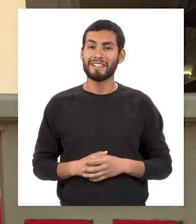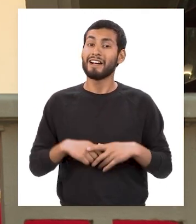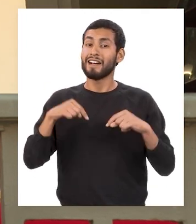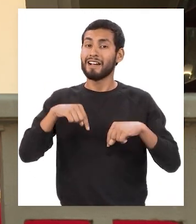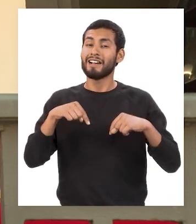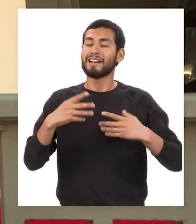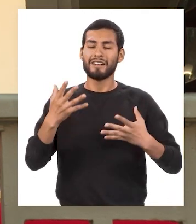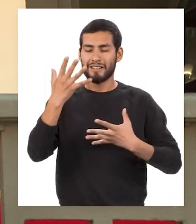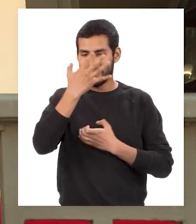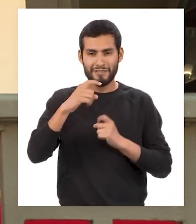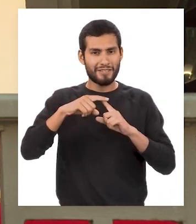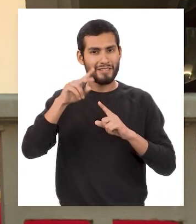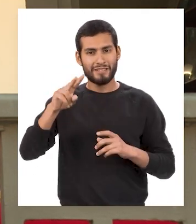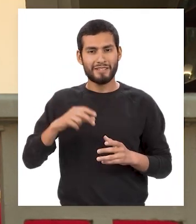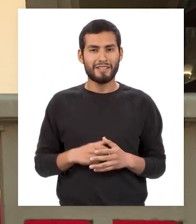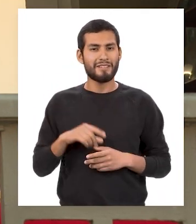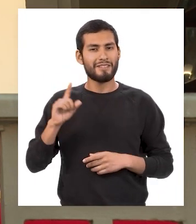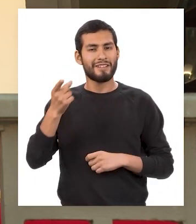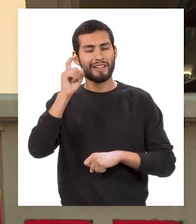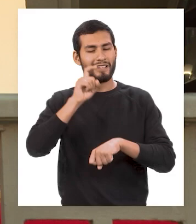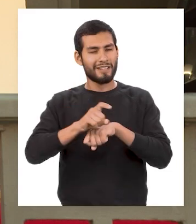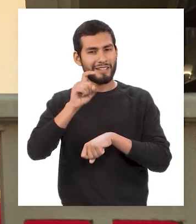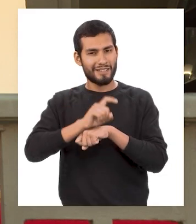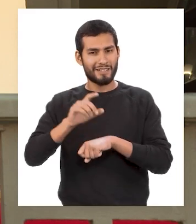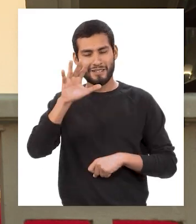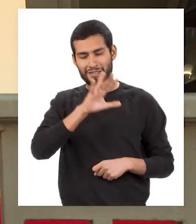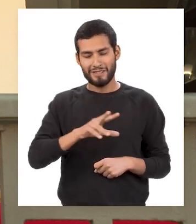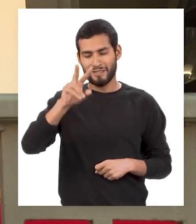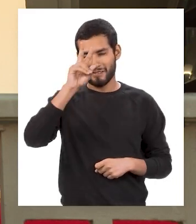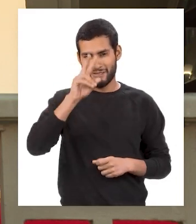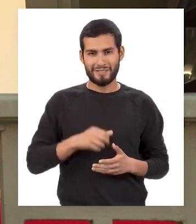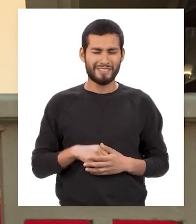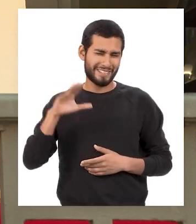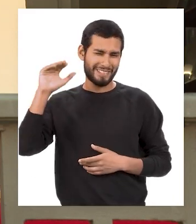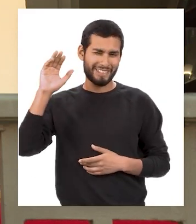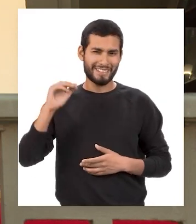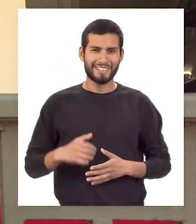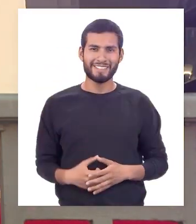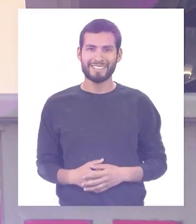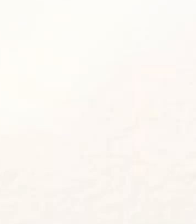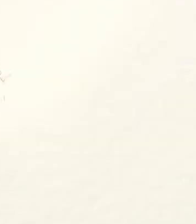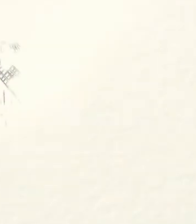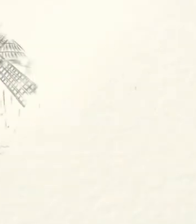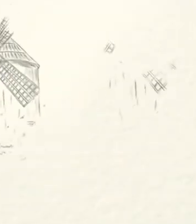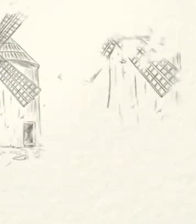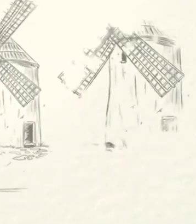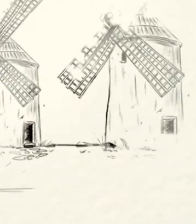solo aquí en USMP TV, el primer canal educativo del Perú. ¡Chao, chao!